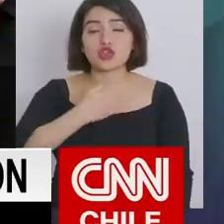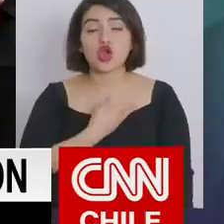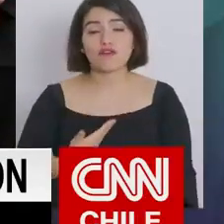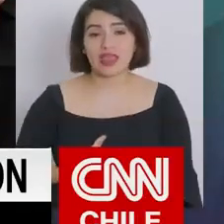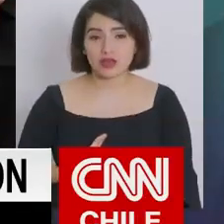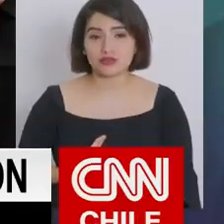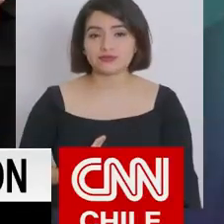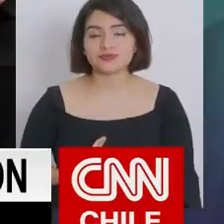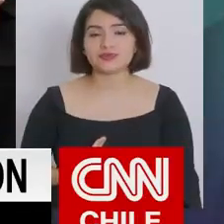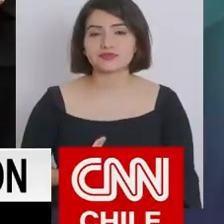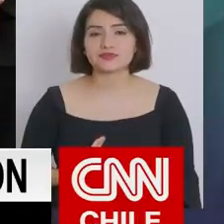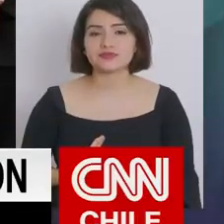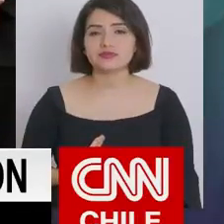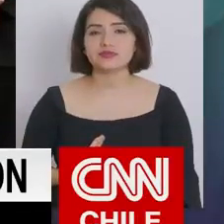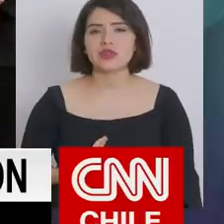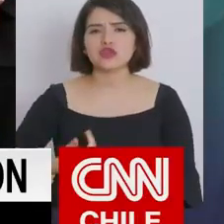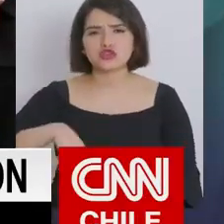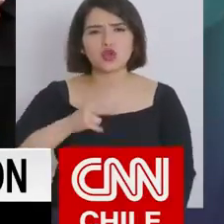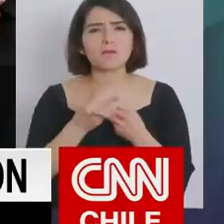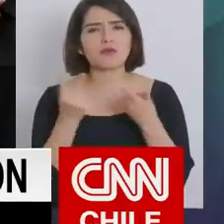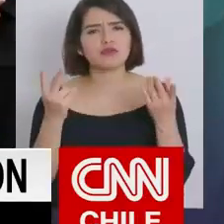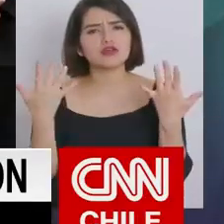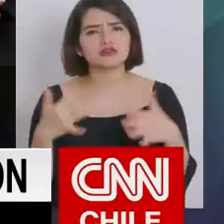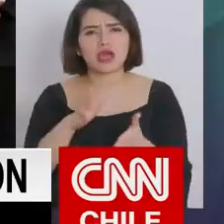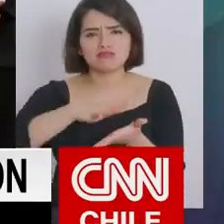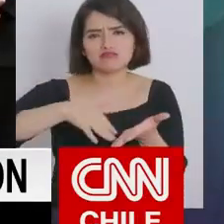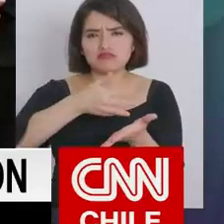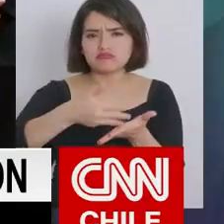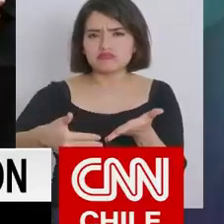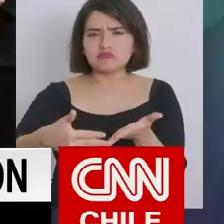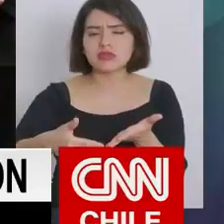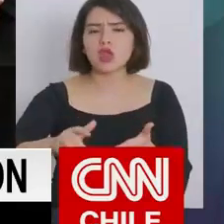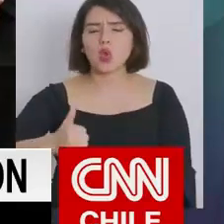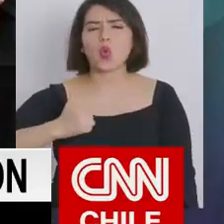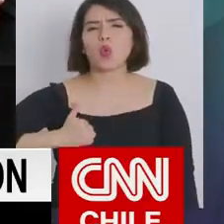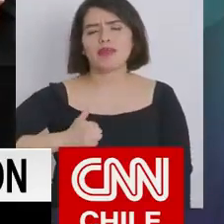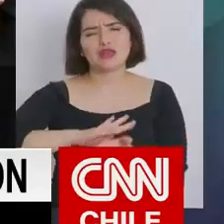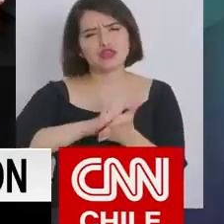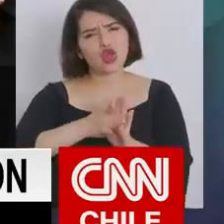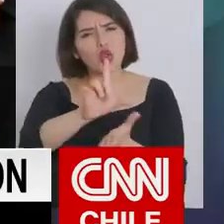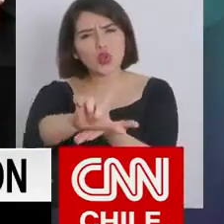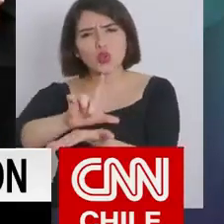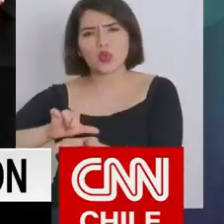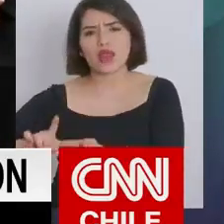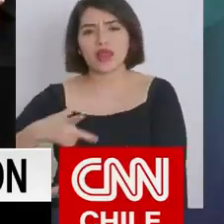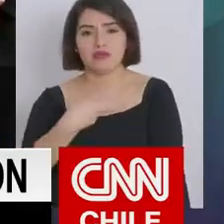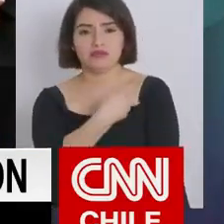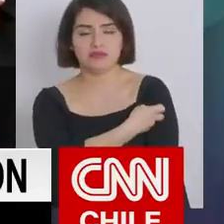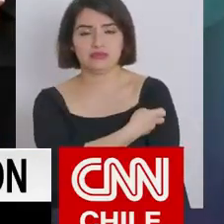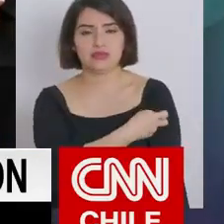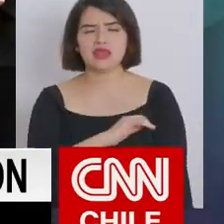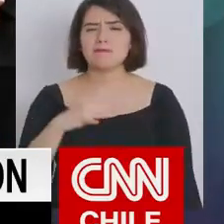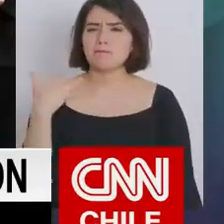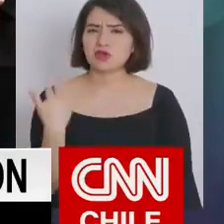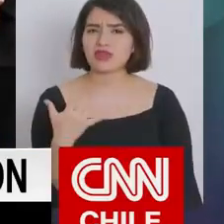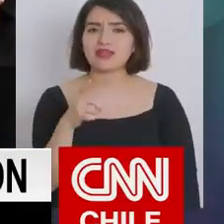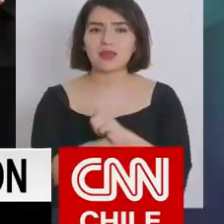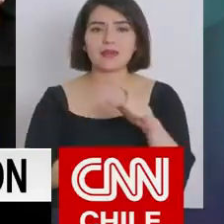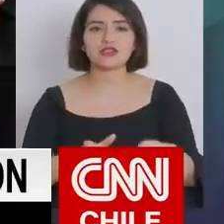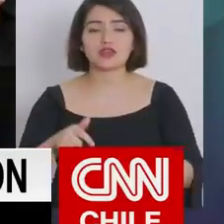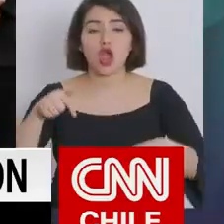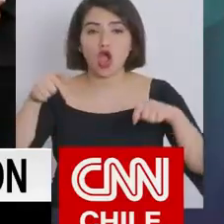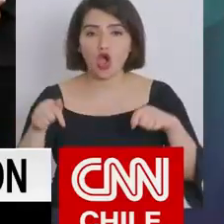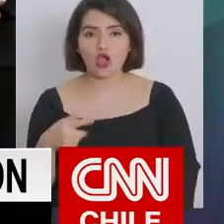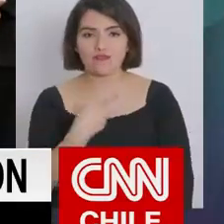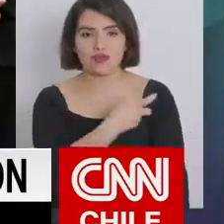hemos hecho, ¿no es cierto?, público, que se cumplan en todos los locales, porque sabemos que es muy importante para las personas vacunarse hoy día,